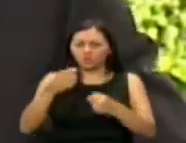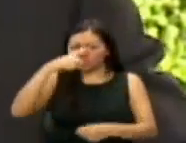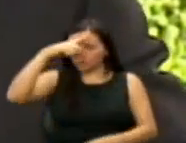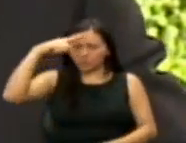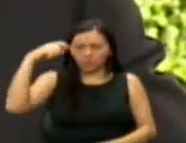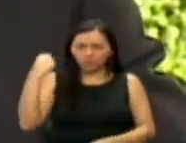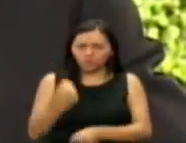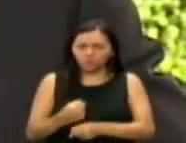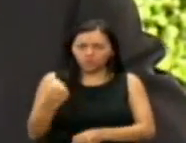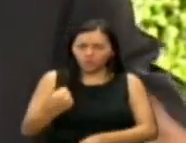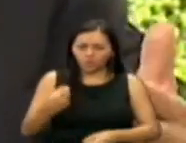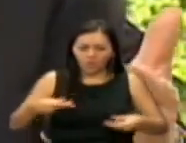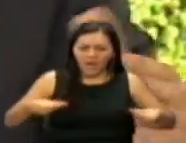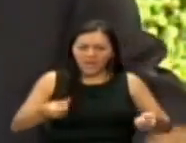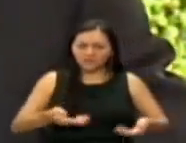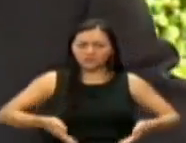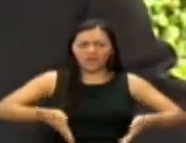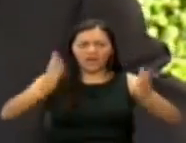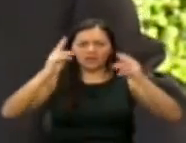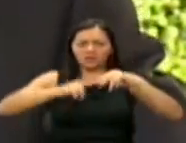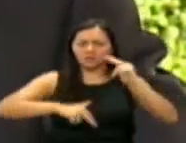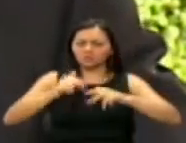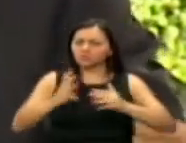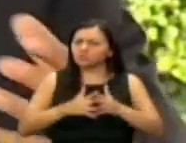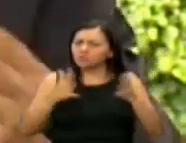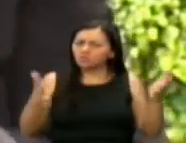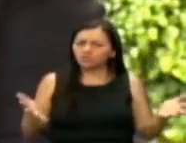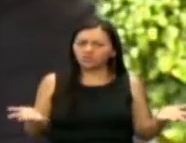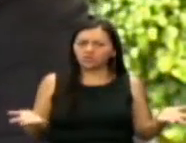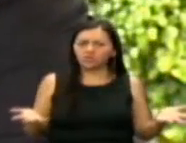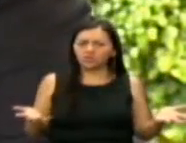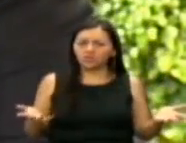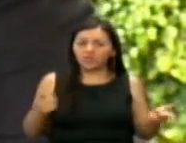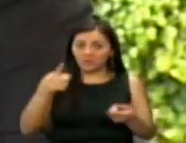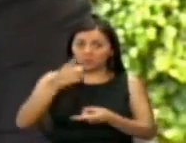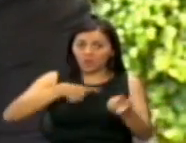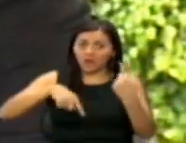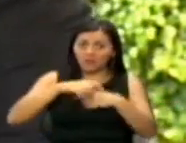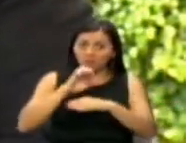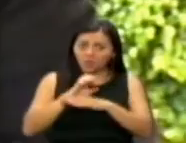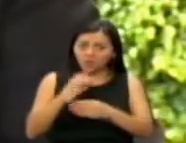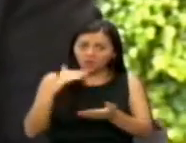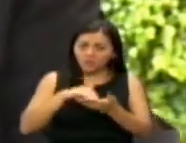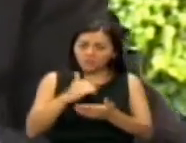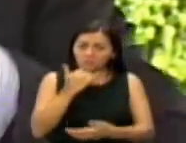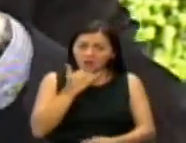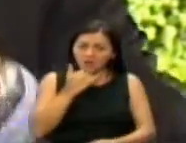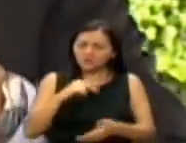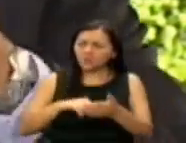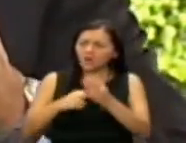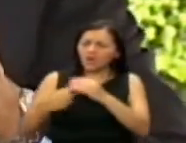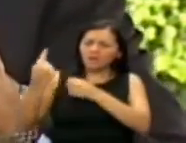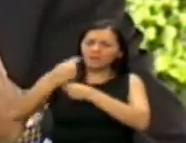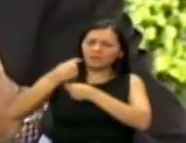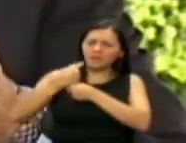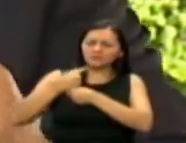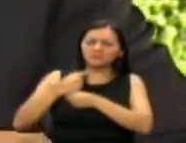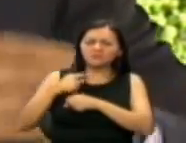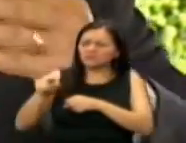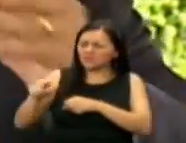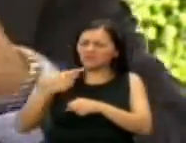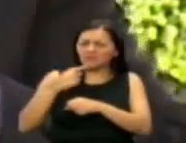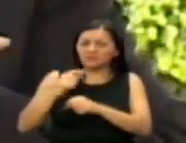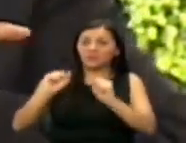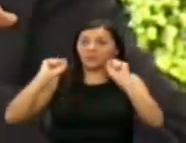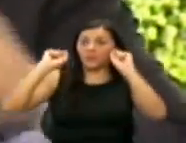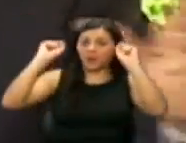construir con tanto esfuerzo. En todo caso, quieren volver a ese país, ¿no? En base al chantaje. Eso es totalmente legítimo. El